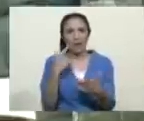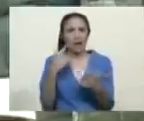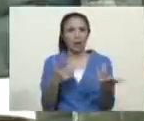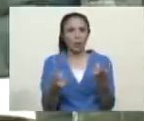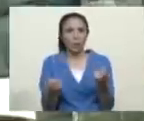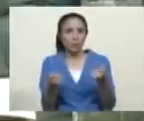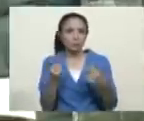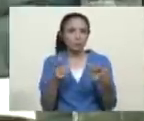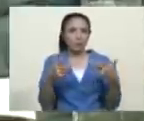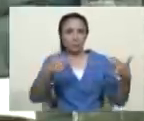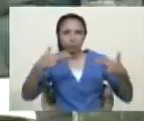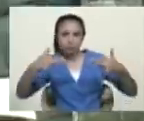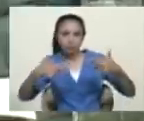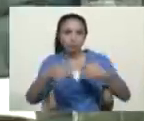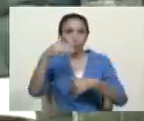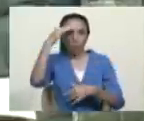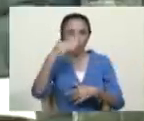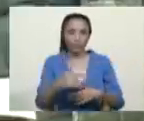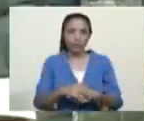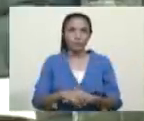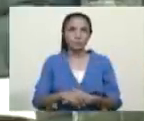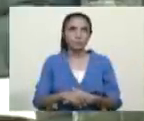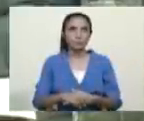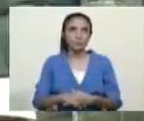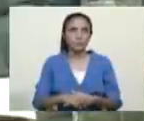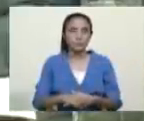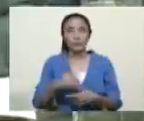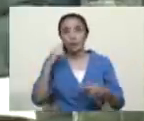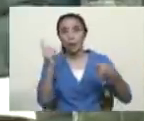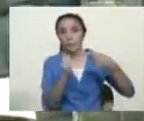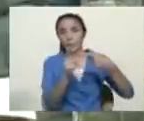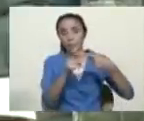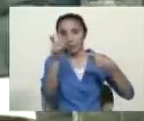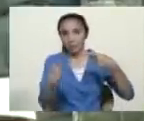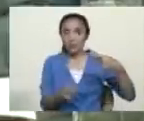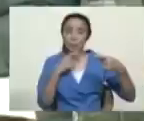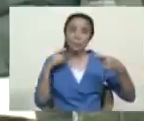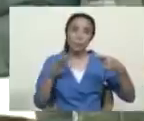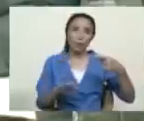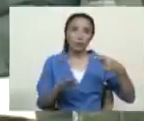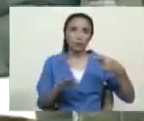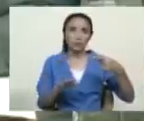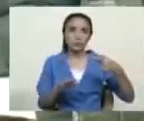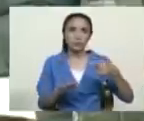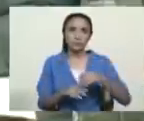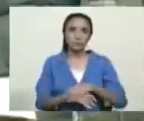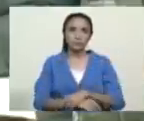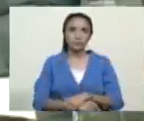venezolano. La primera víctima